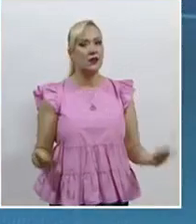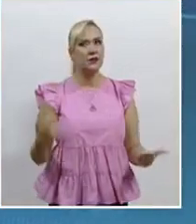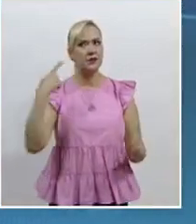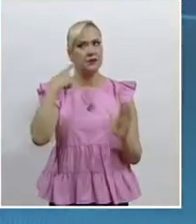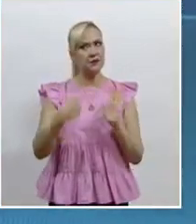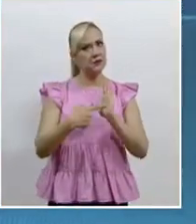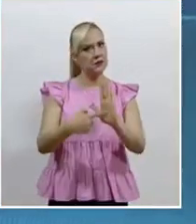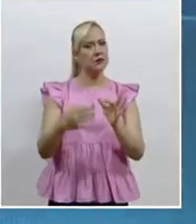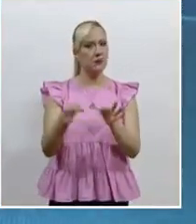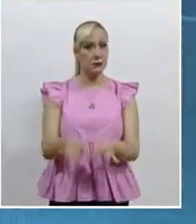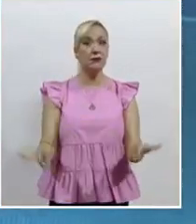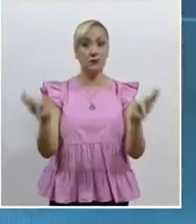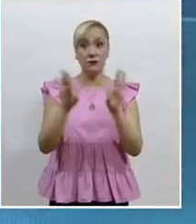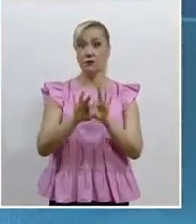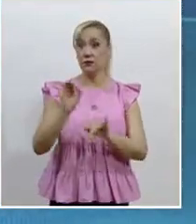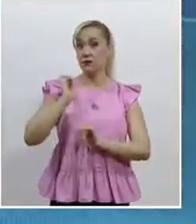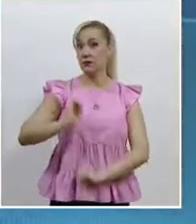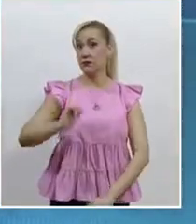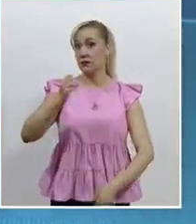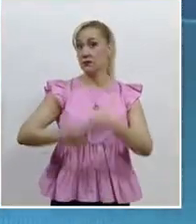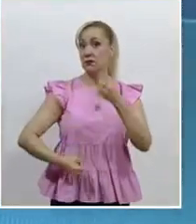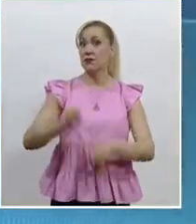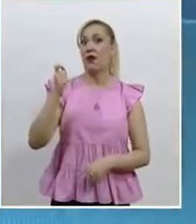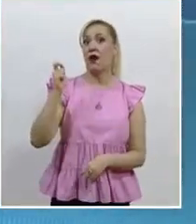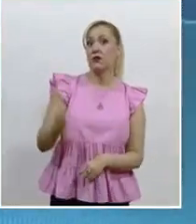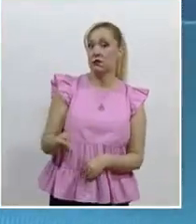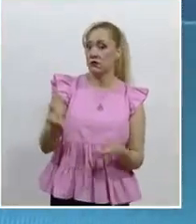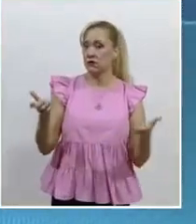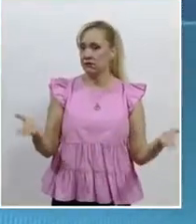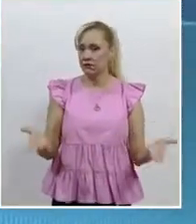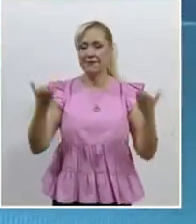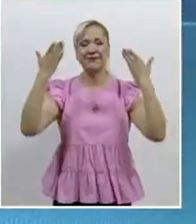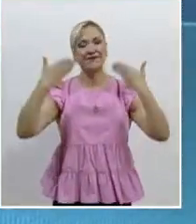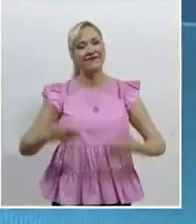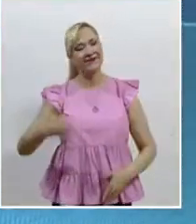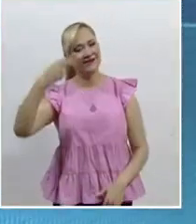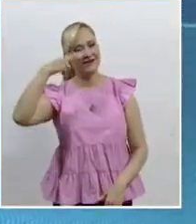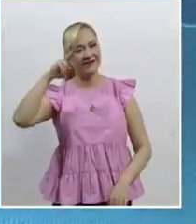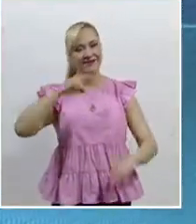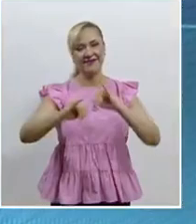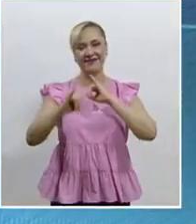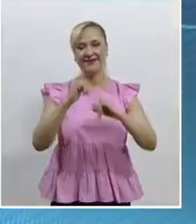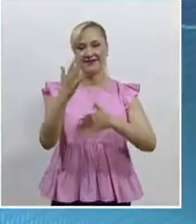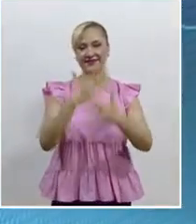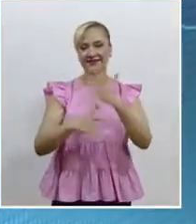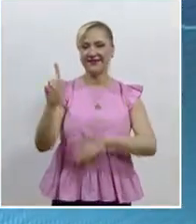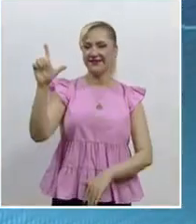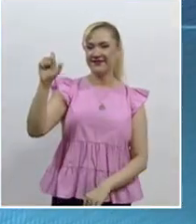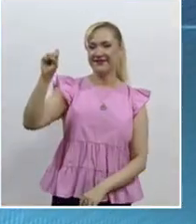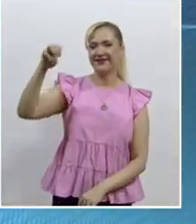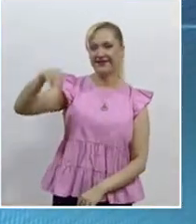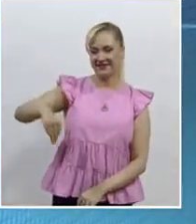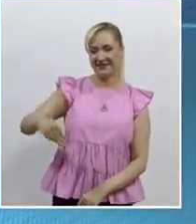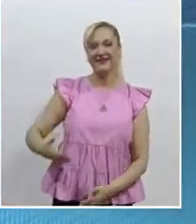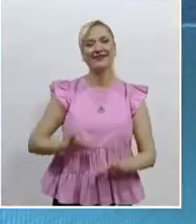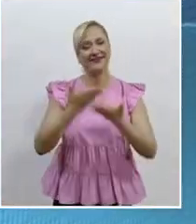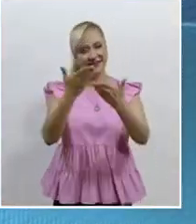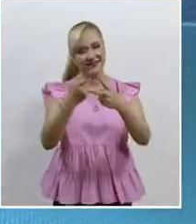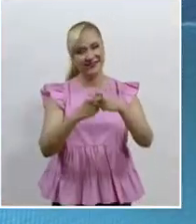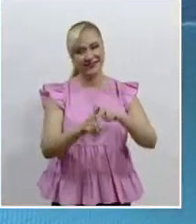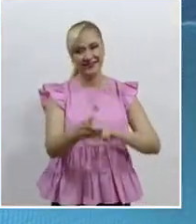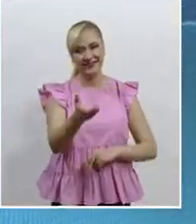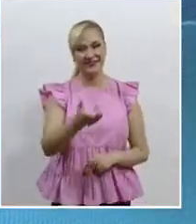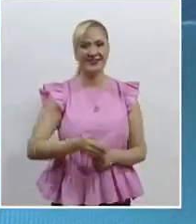la información más reciente del Poder Judicial de la Federación. Saludo a mi compañera Nidia Díaz en la interpretación en lengua de señas mexicana.